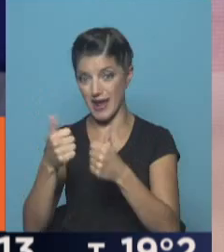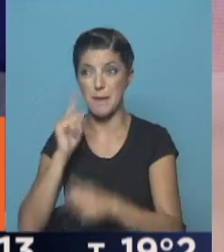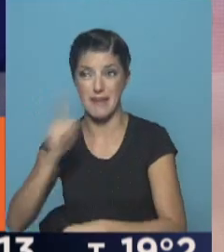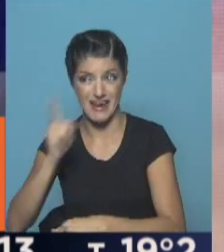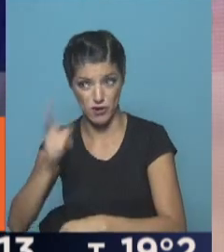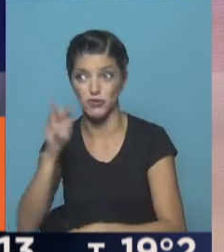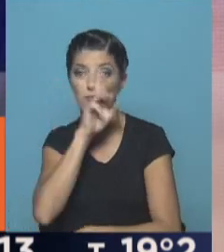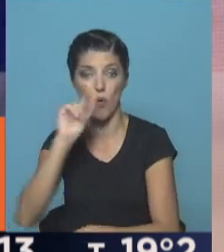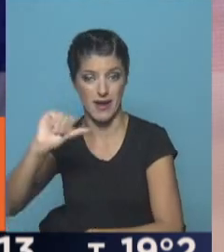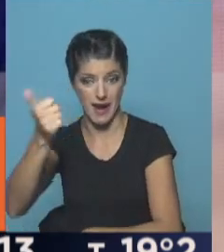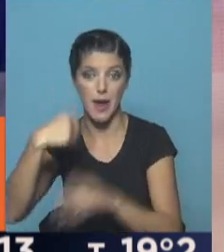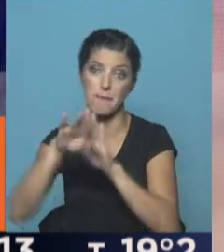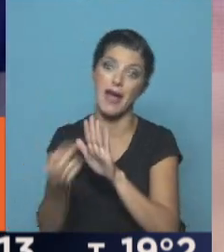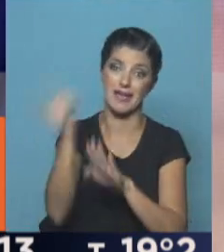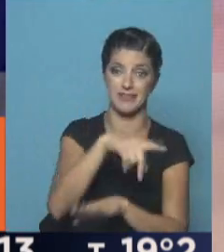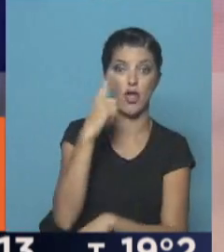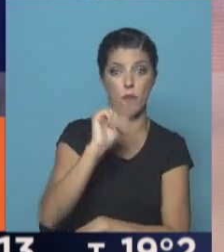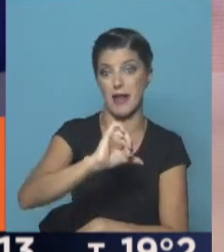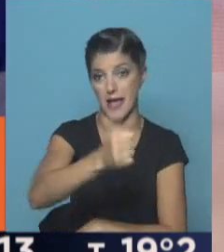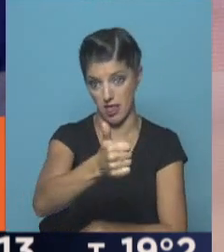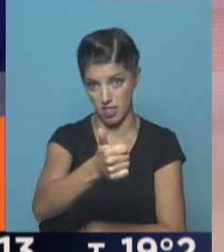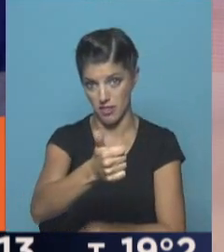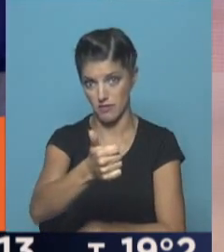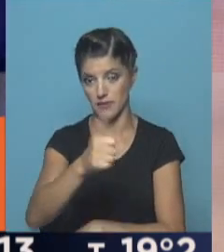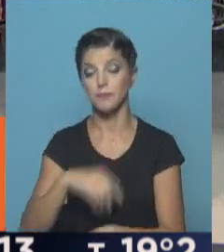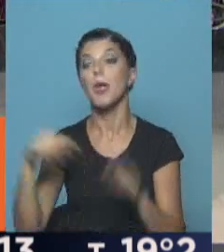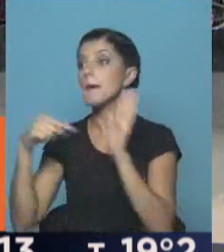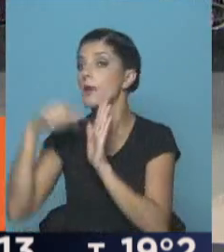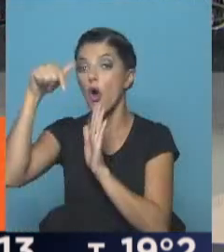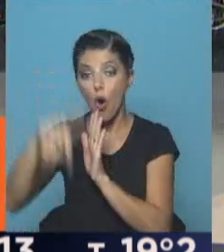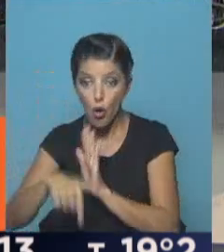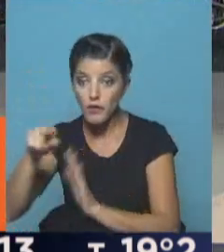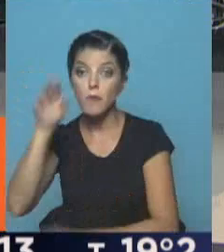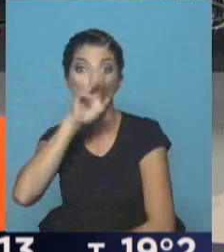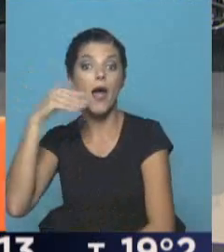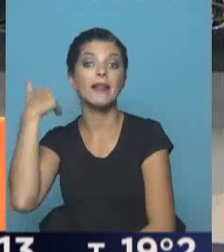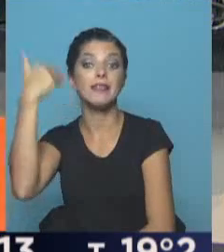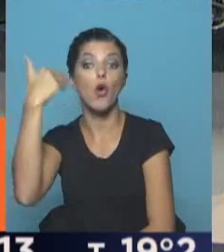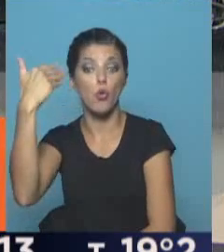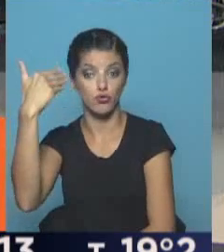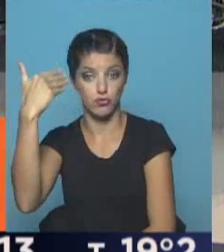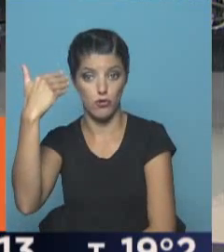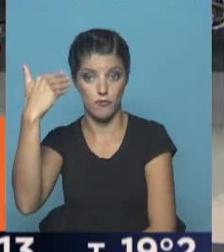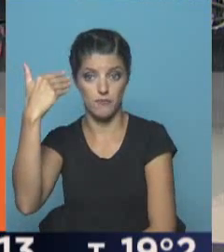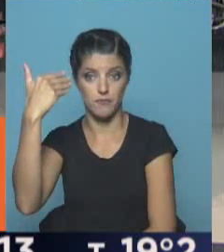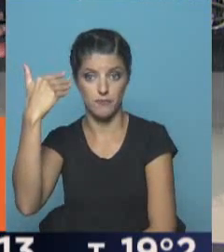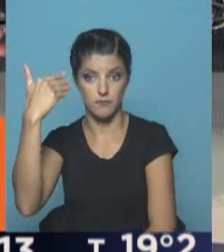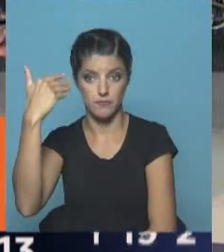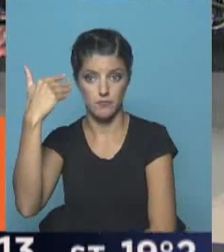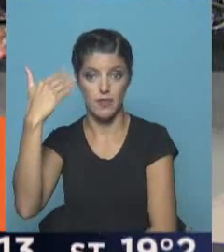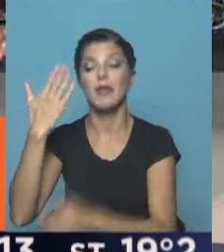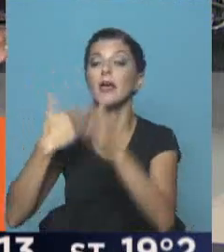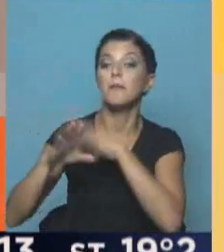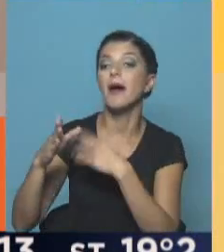peligroso digamos, Ese en crecimiento, proyección, ese pero proyección. hoy eligió un discurso que es más atractivo que el de Macron